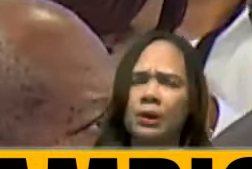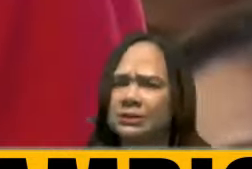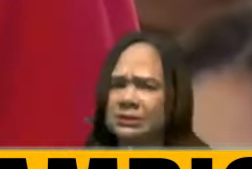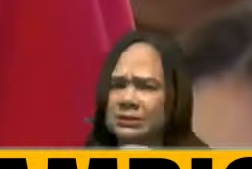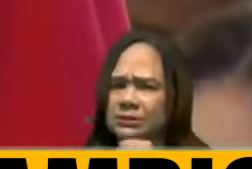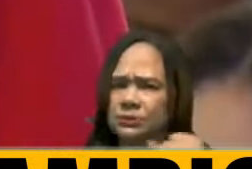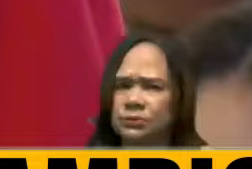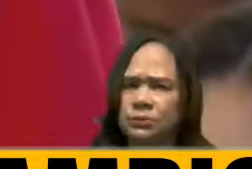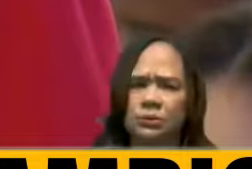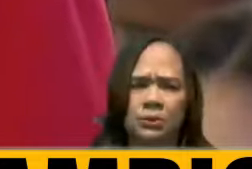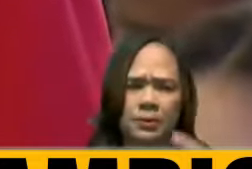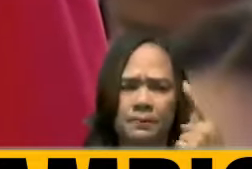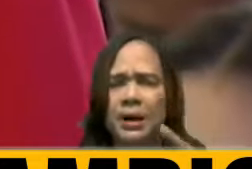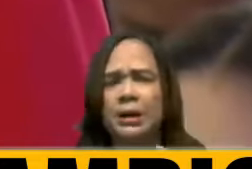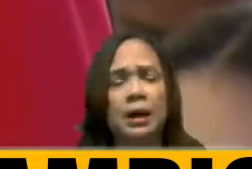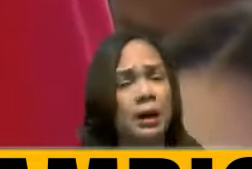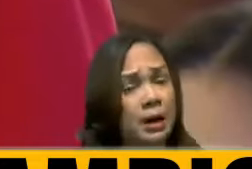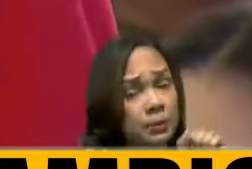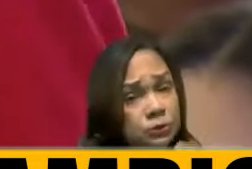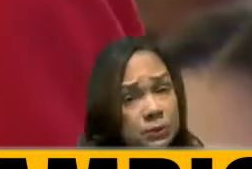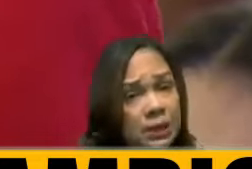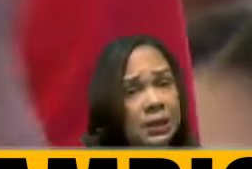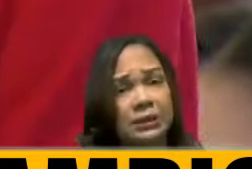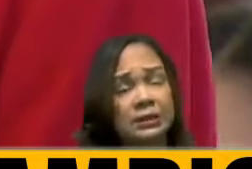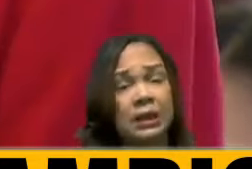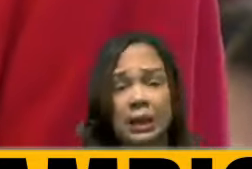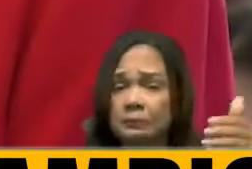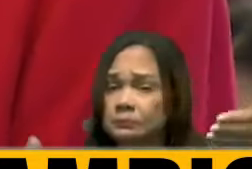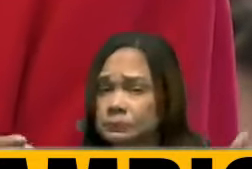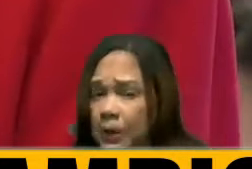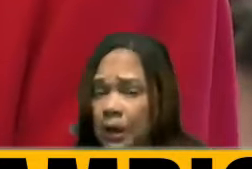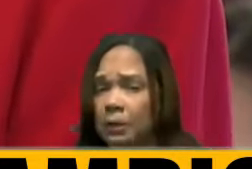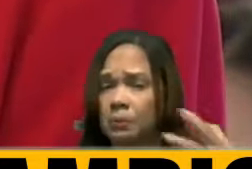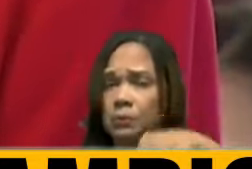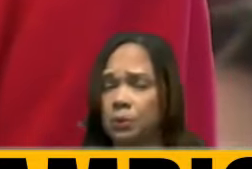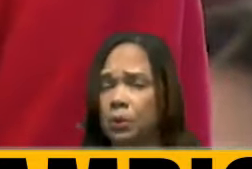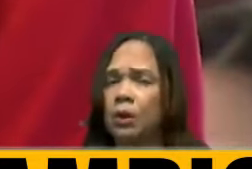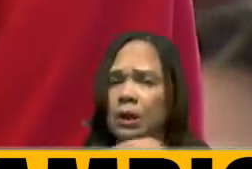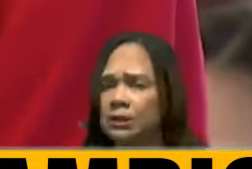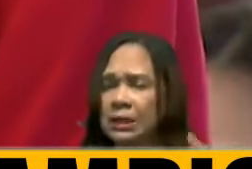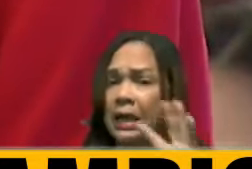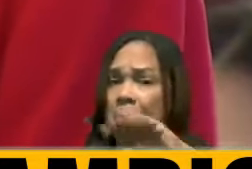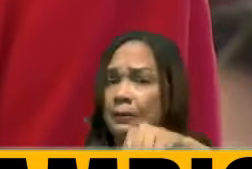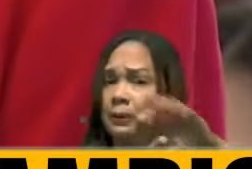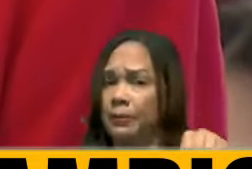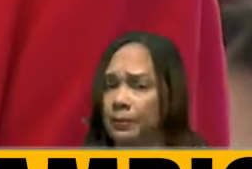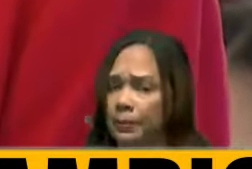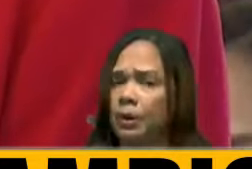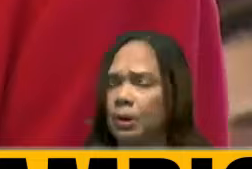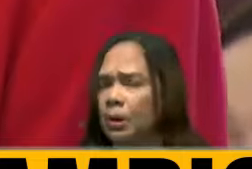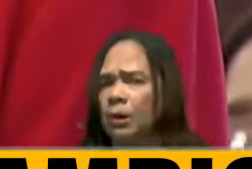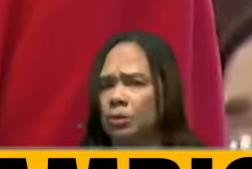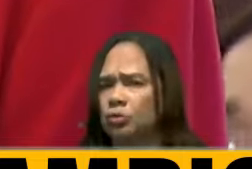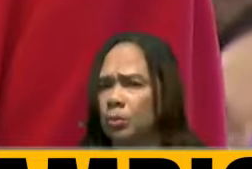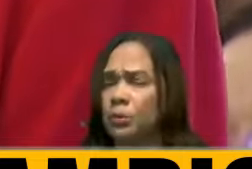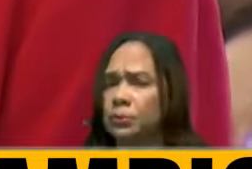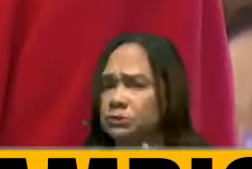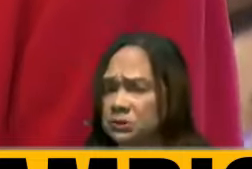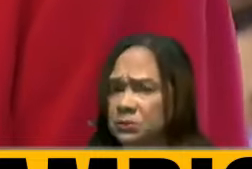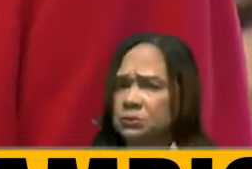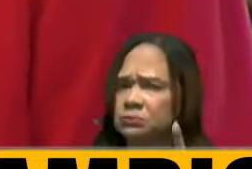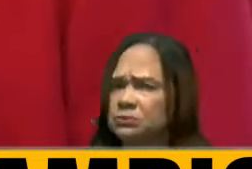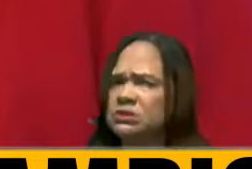entidades receptoras para saber la capacidad de recibir la fusión de recibir esa otra institución y poder dar números